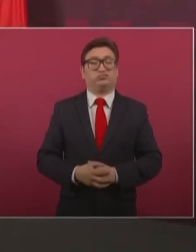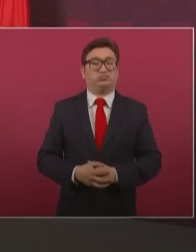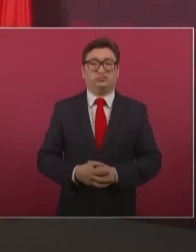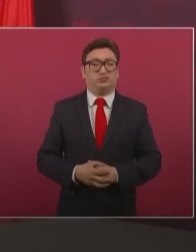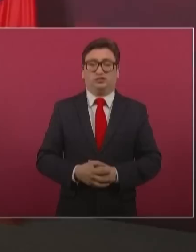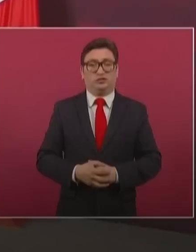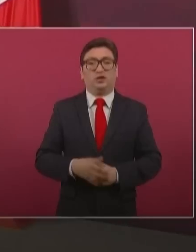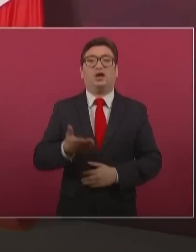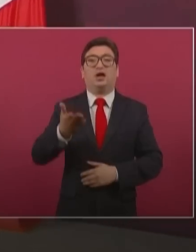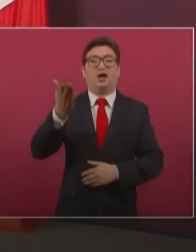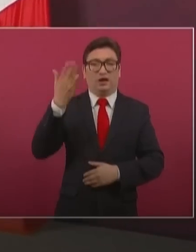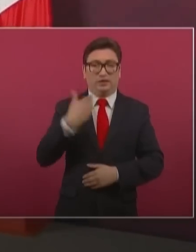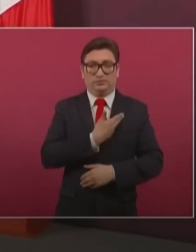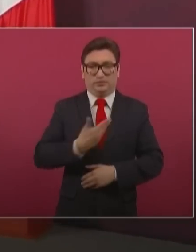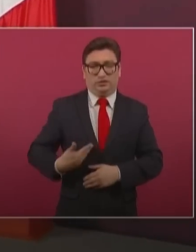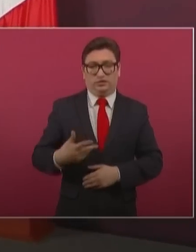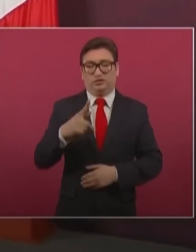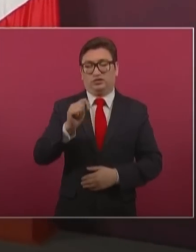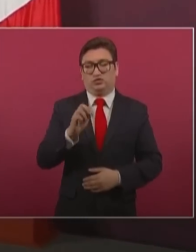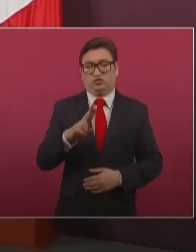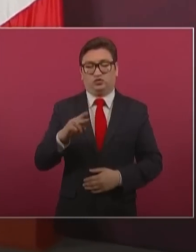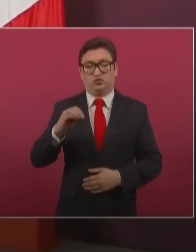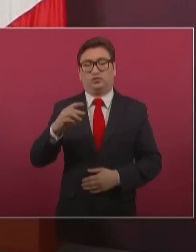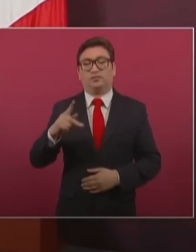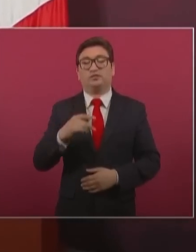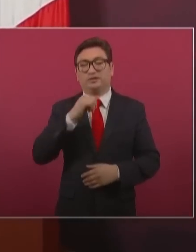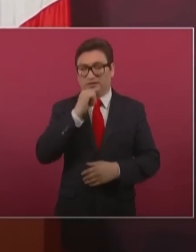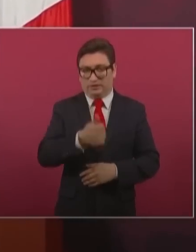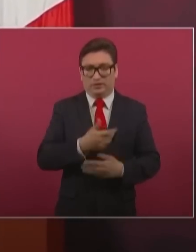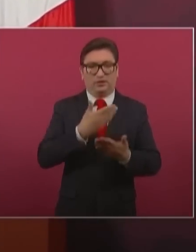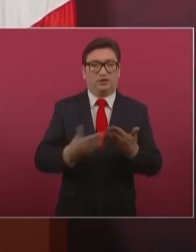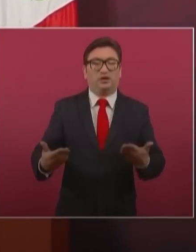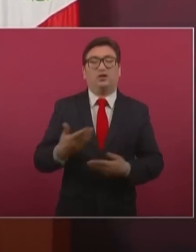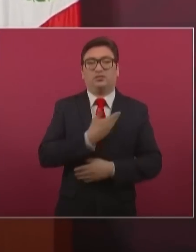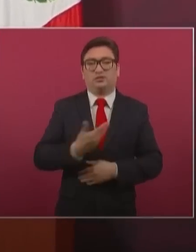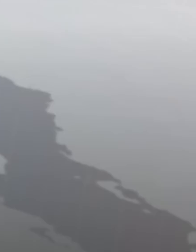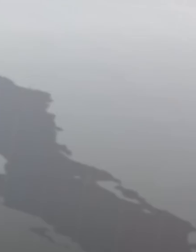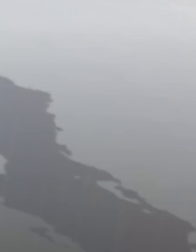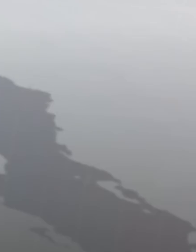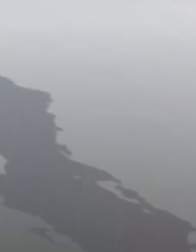Ni con el presidente Trump logramos este propósito, ni ahora con el presidente Biden.